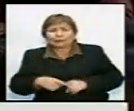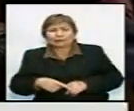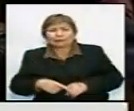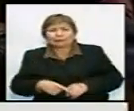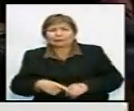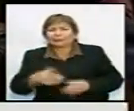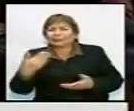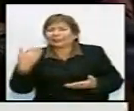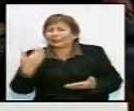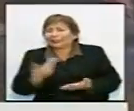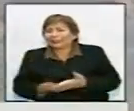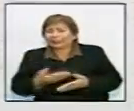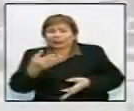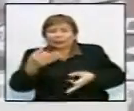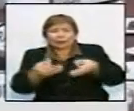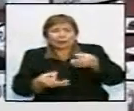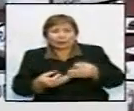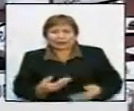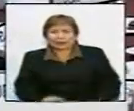que ha llegado a judicializarse.